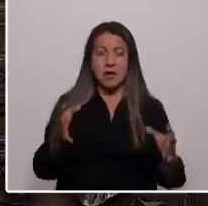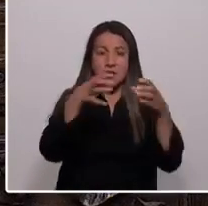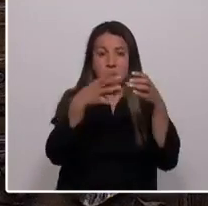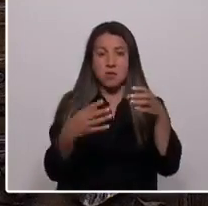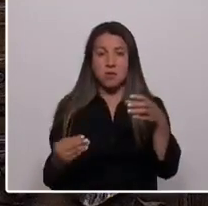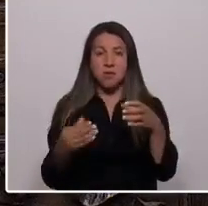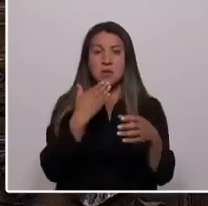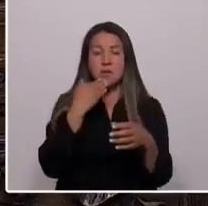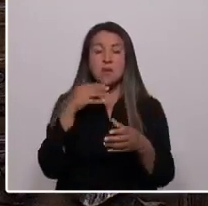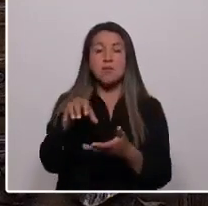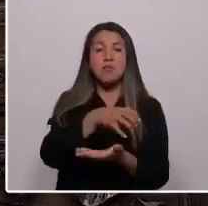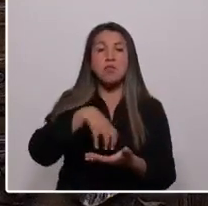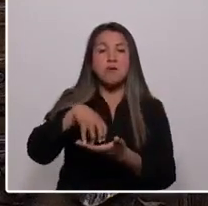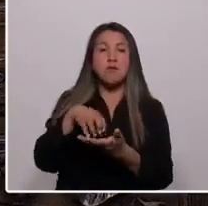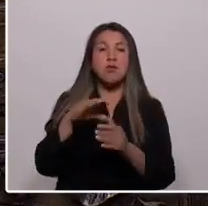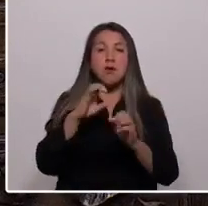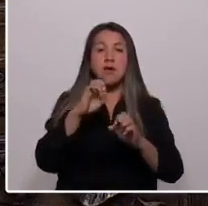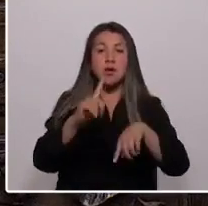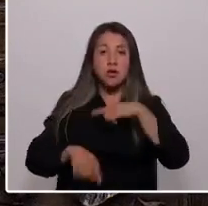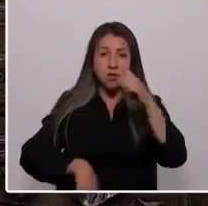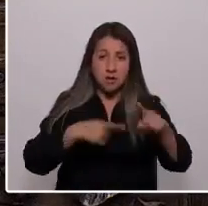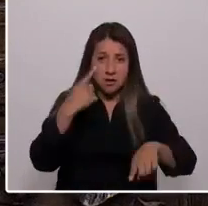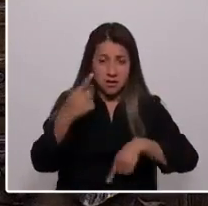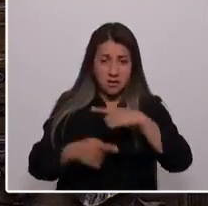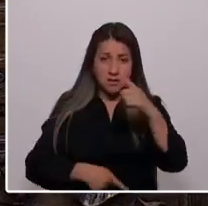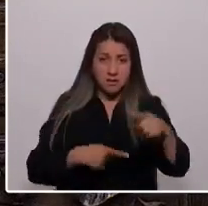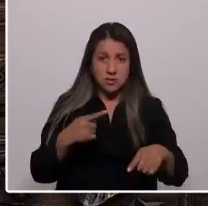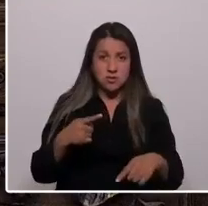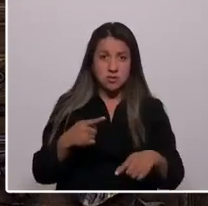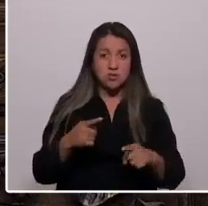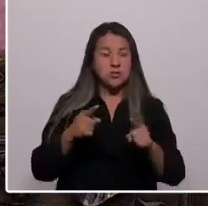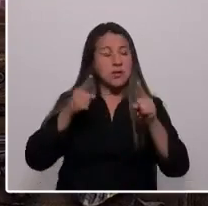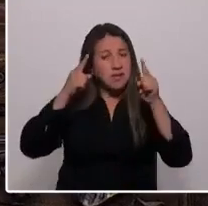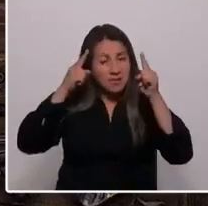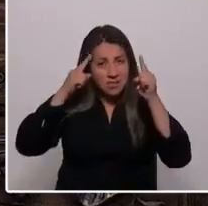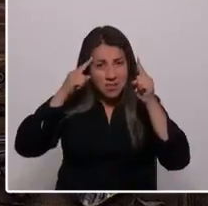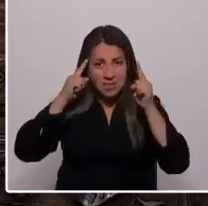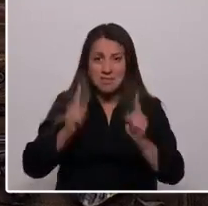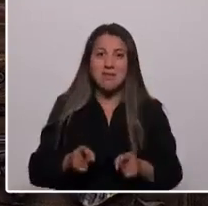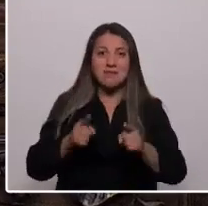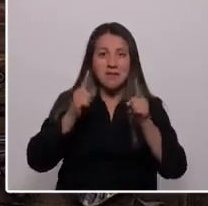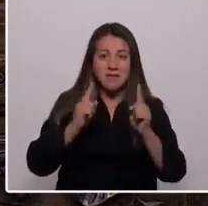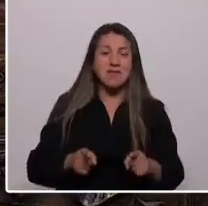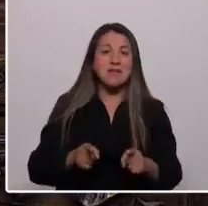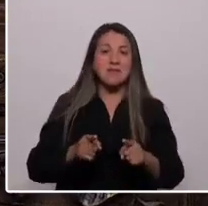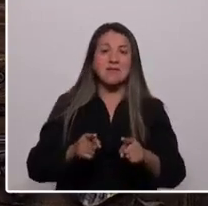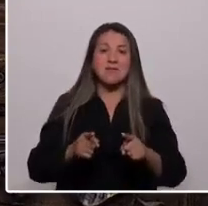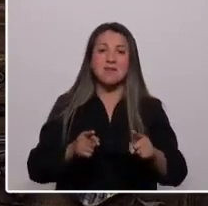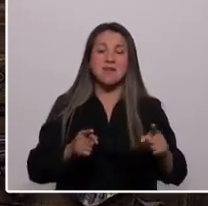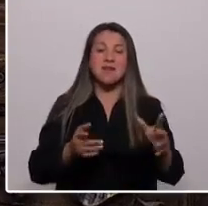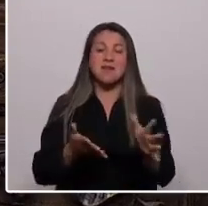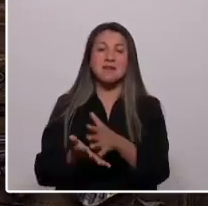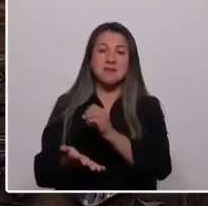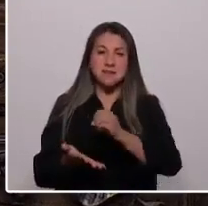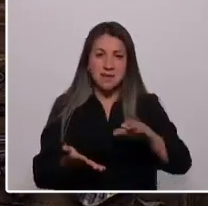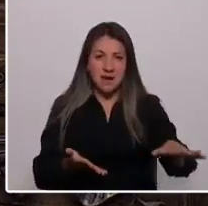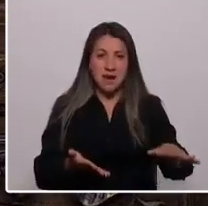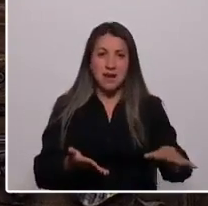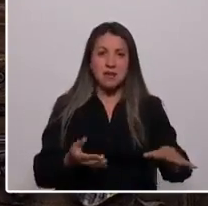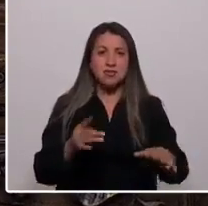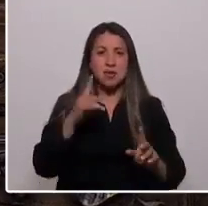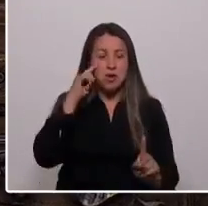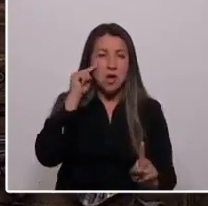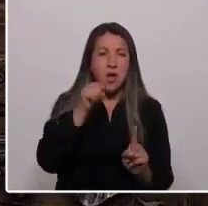con Logista de qué número centrismo tiene que dar una vuelta dar un paso al lado tenemos que ser capaz